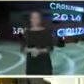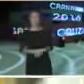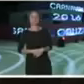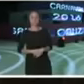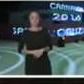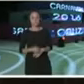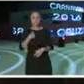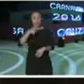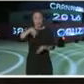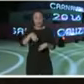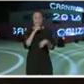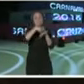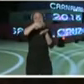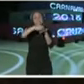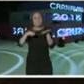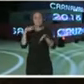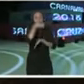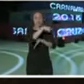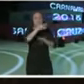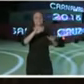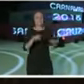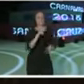Hoy te escribo a ti 2 puntos.